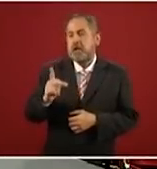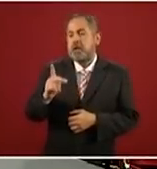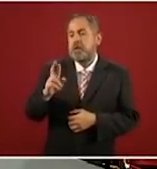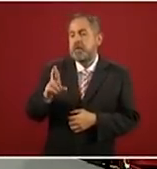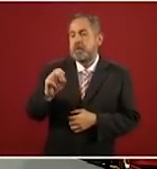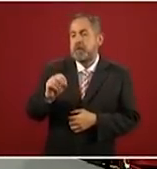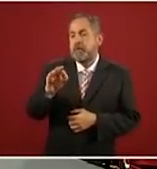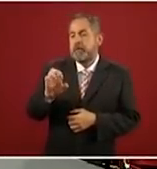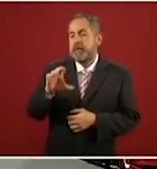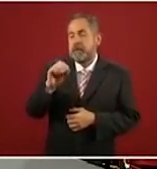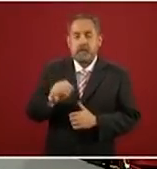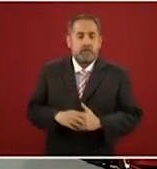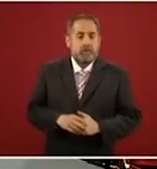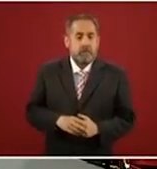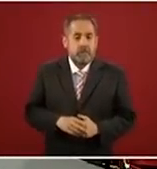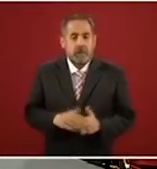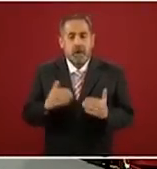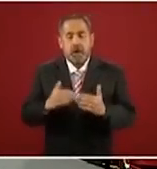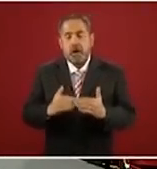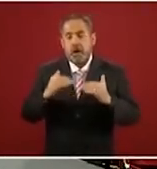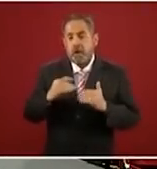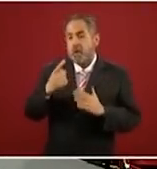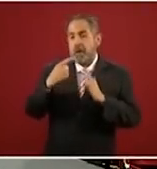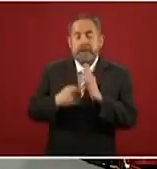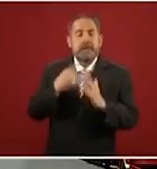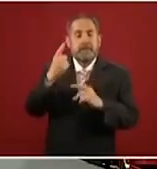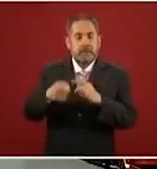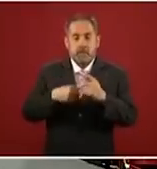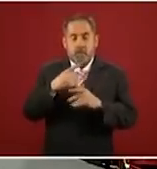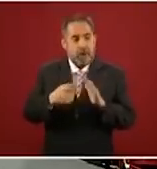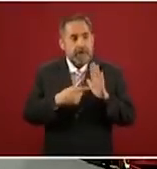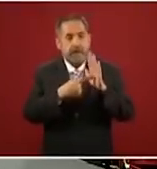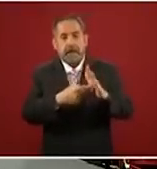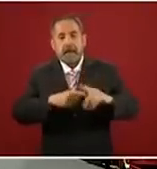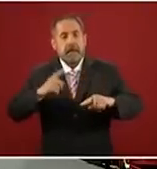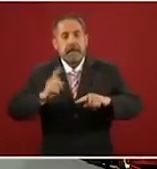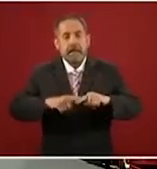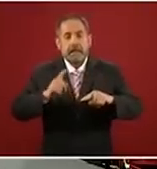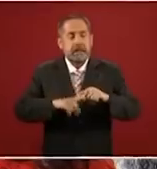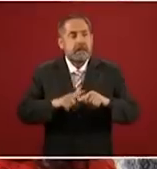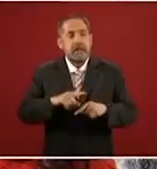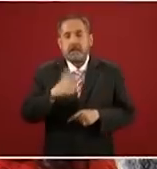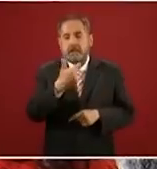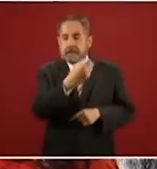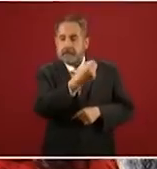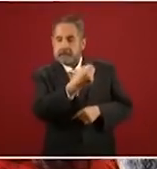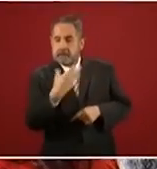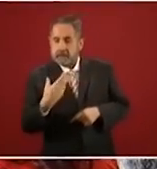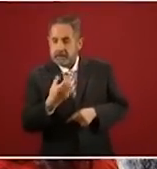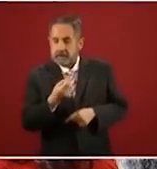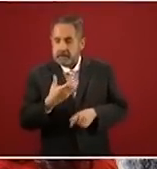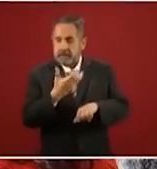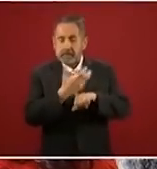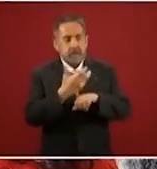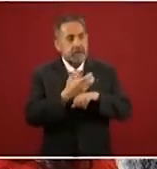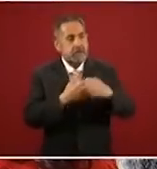y ahora toca una vez al mes presentar y quienes tienen las remesas para una información